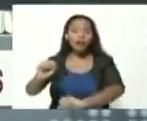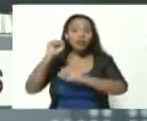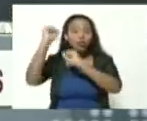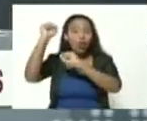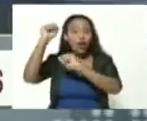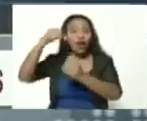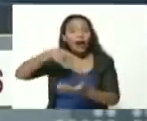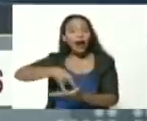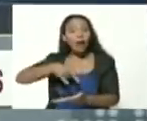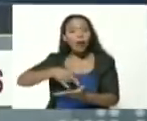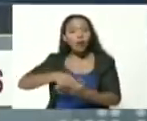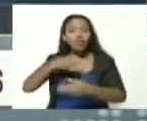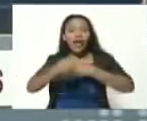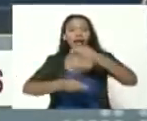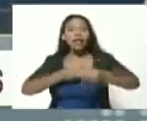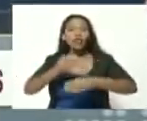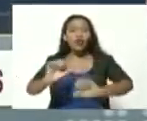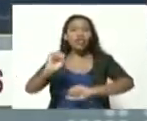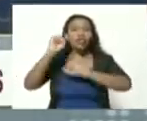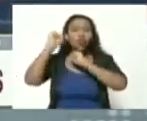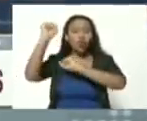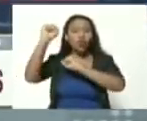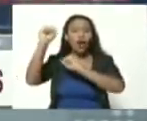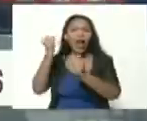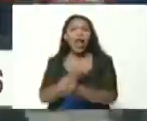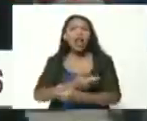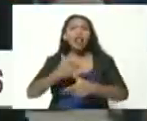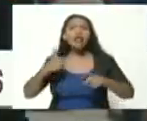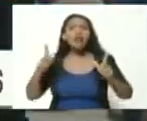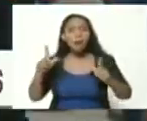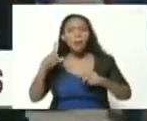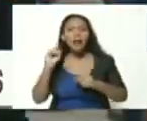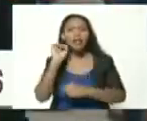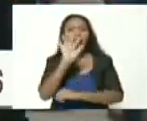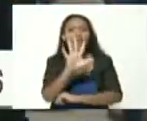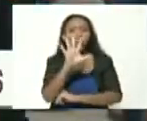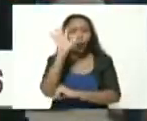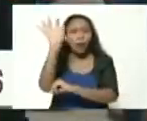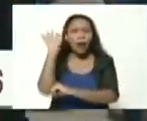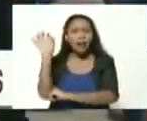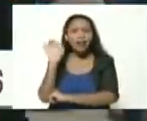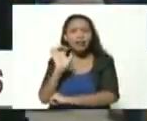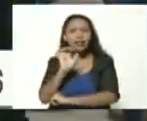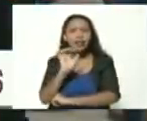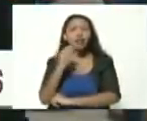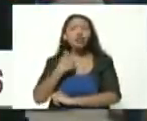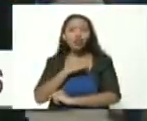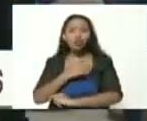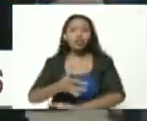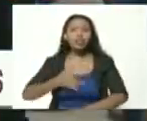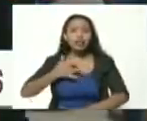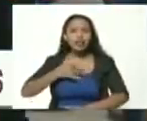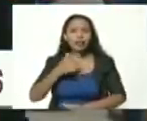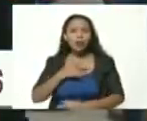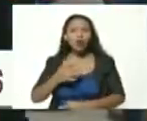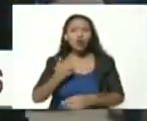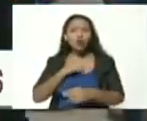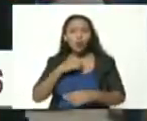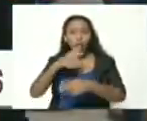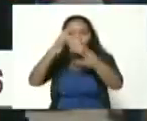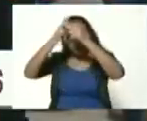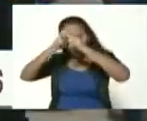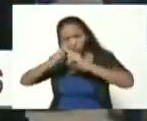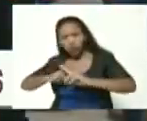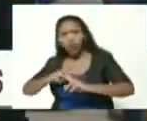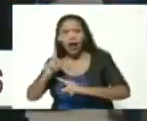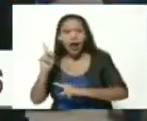Carabobo salió la victoria y la libertad para 5 naciones, y nos sentimos realmente honrados que coincidan